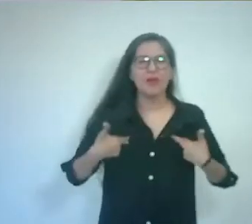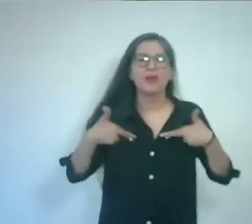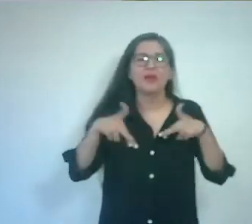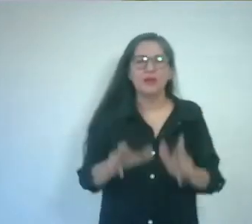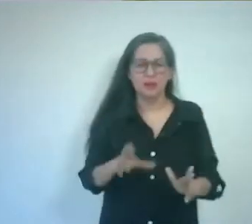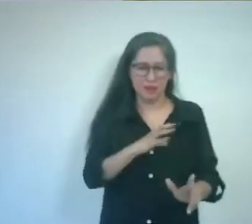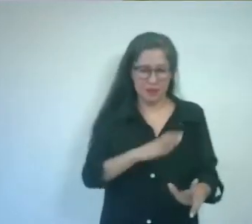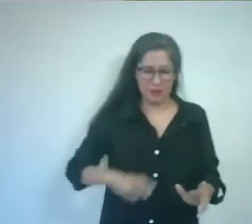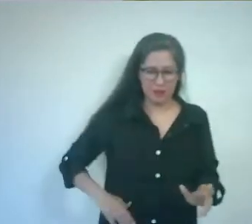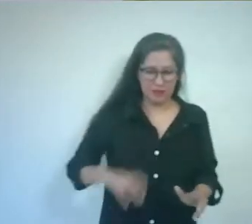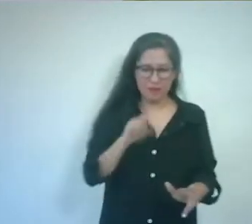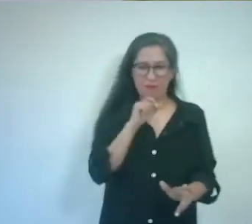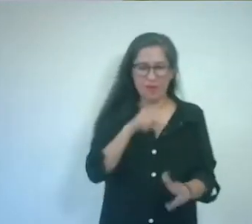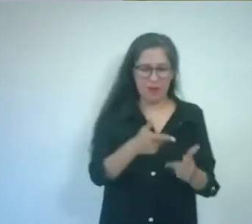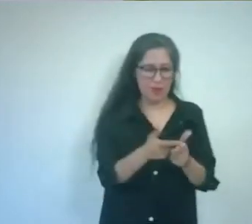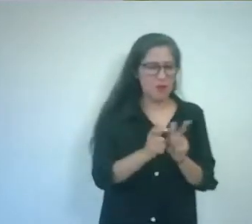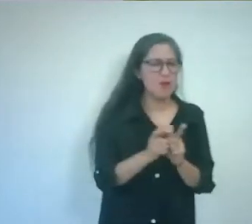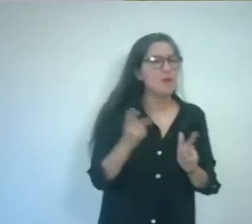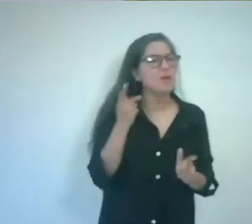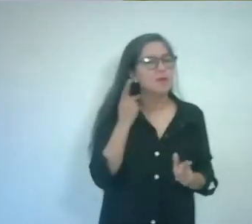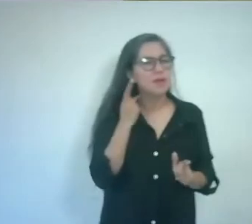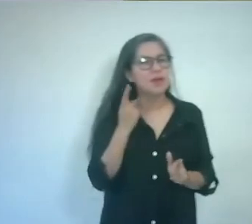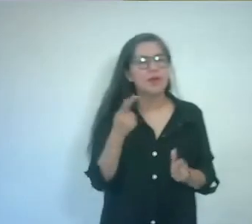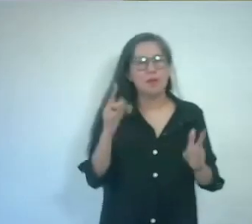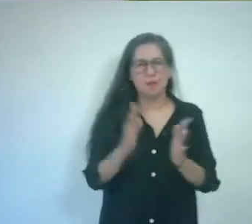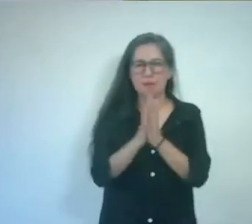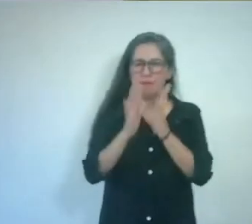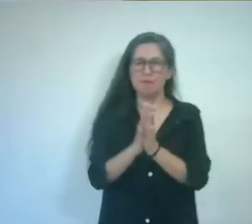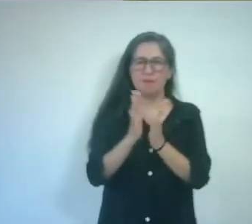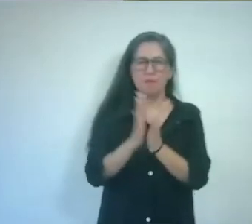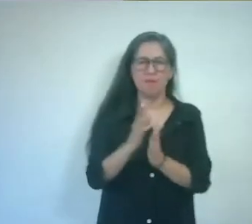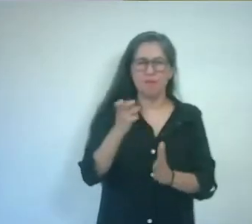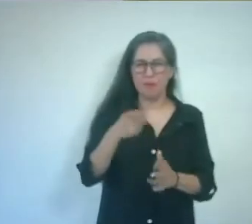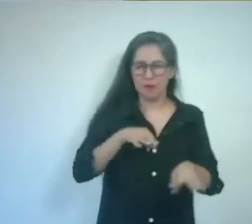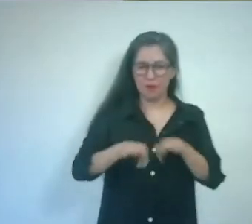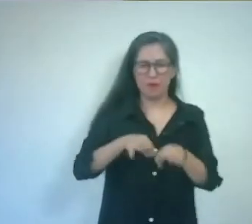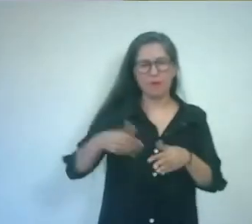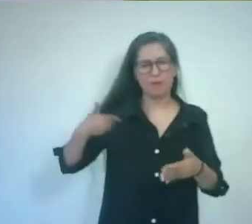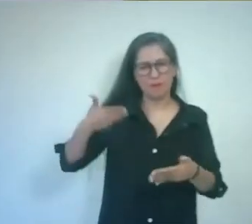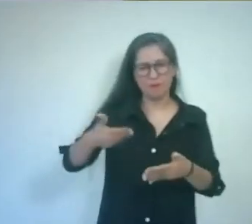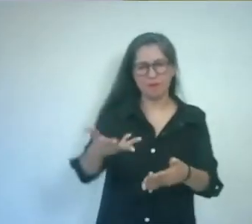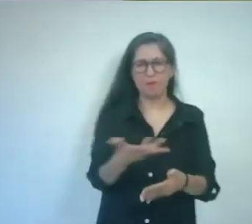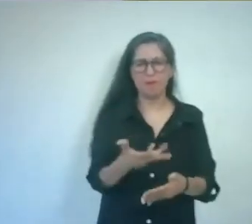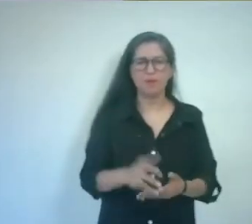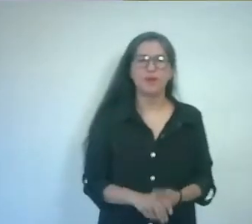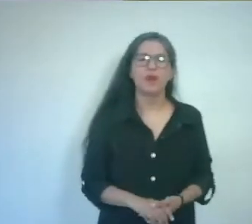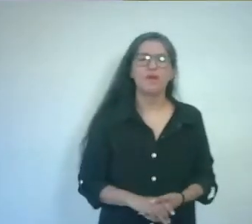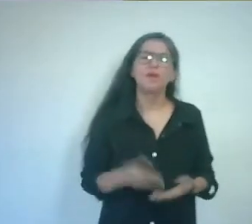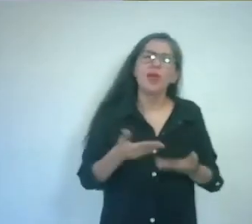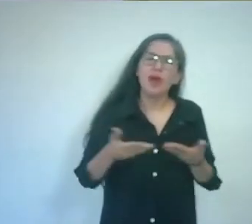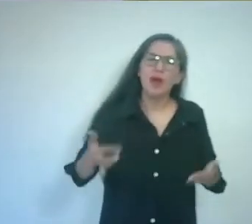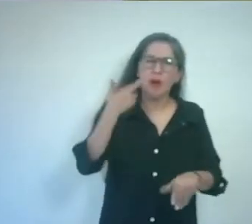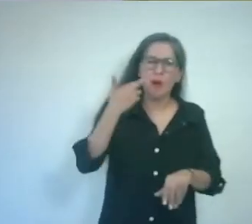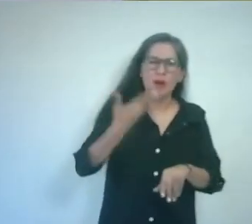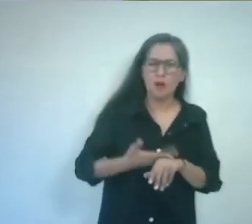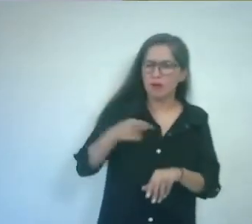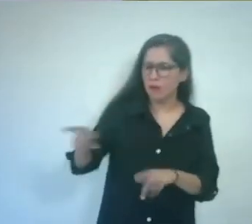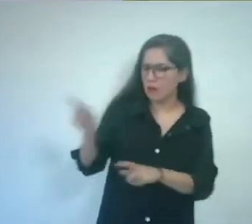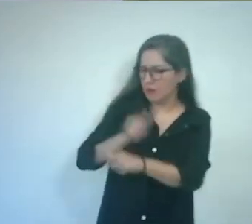y candidaturas de los partidos políticos por su colaboración en los trabajos realizados. Ahora corresponde a la